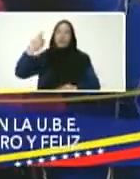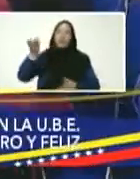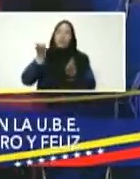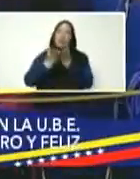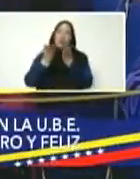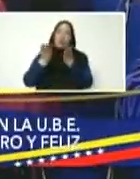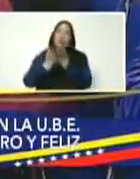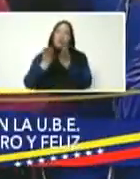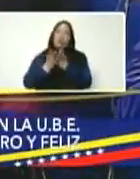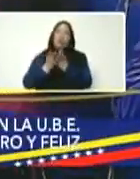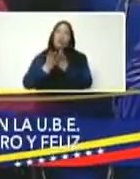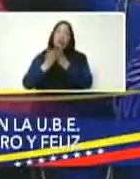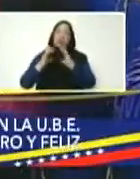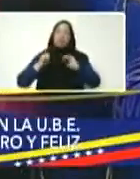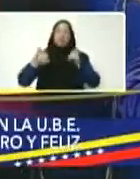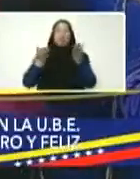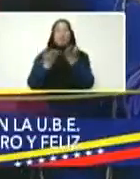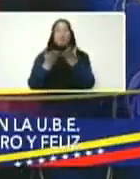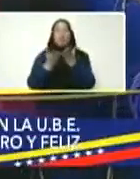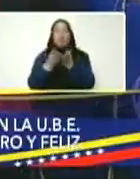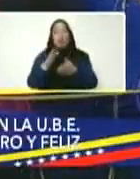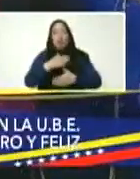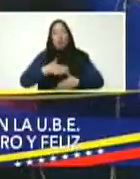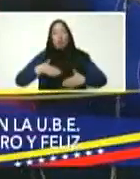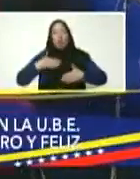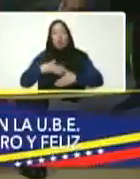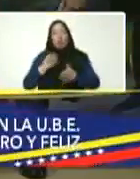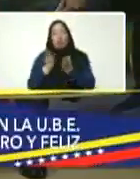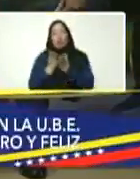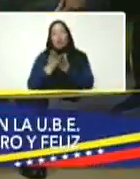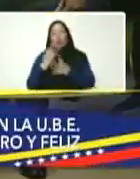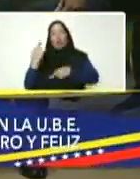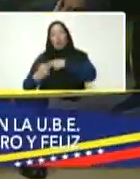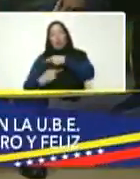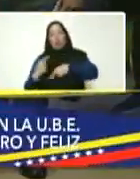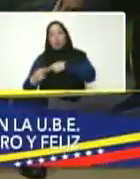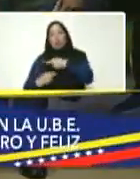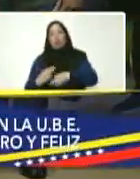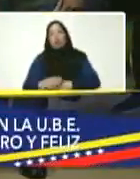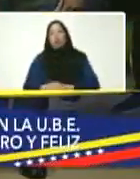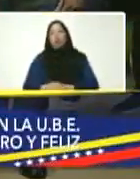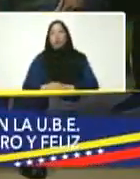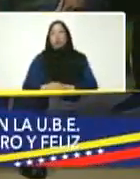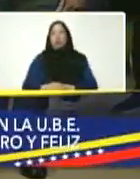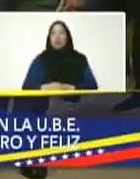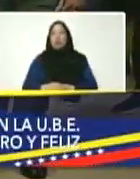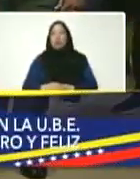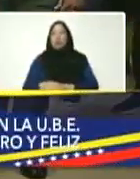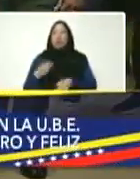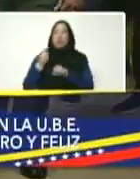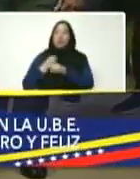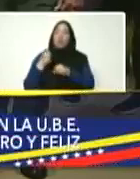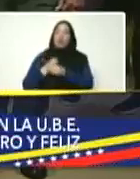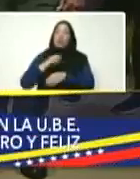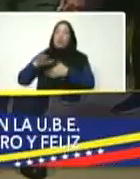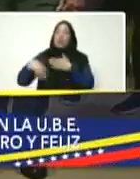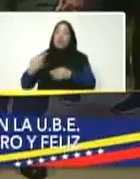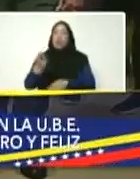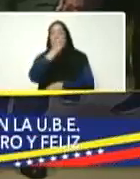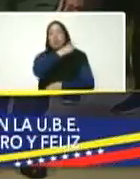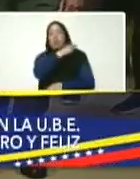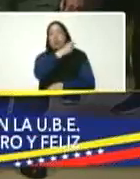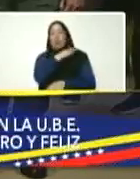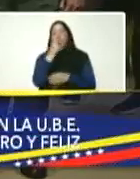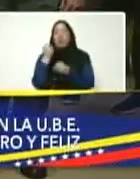escolar, entren a unas escuelas dignas de nuestra revolución. Efectivamente, presidente, es tanto lo que han trabajado todos estos directores durante